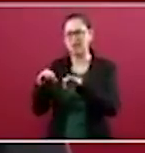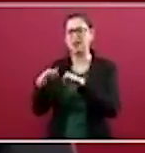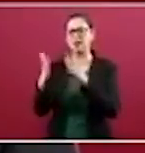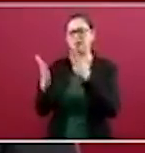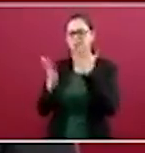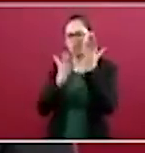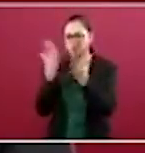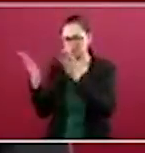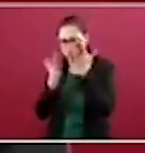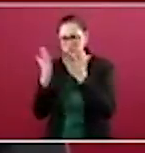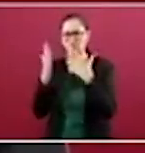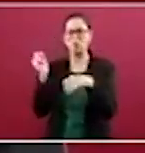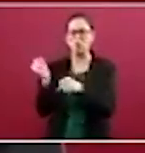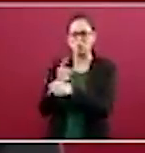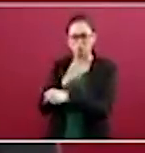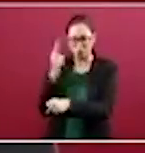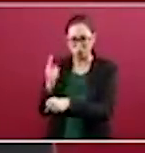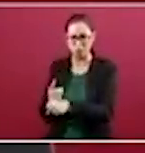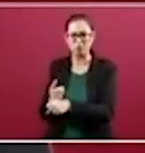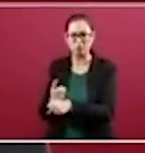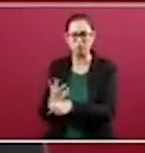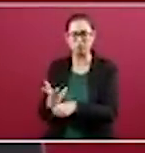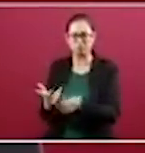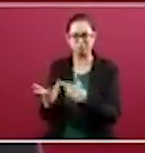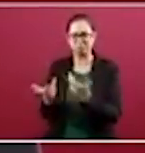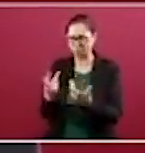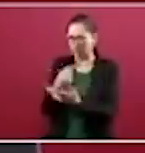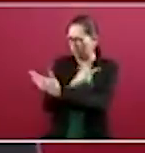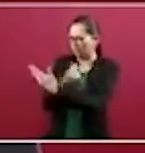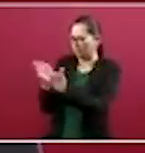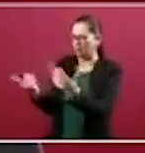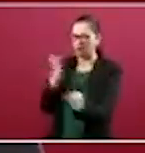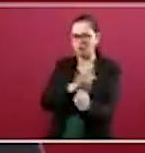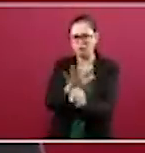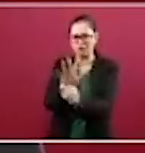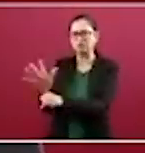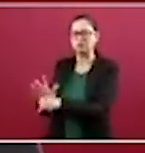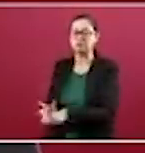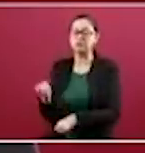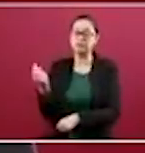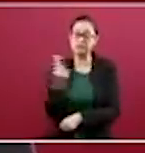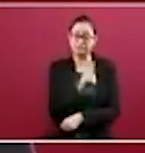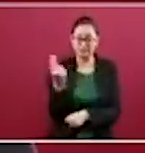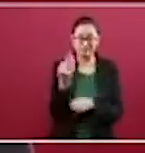puedan tener oportunidades. Va a ser una campaña amplia